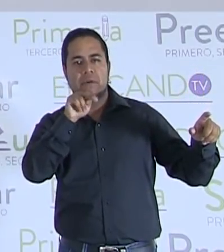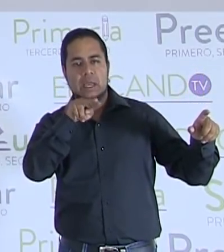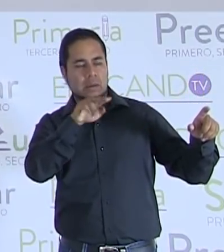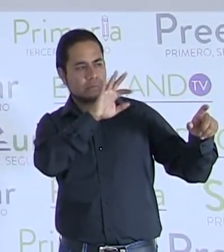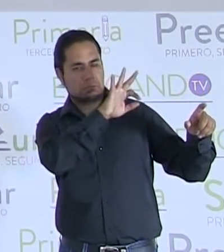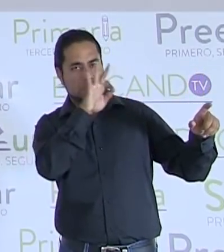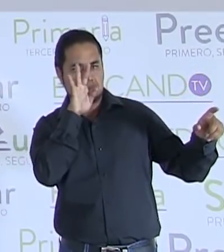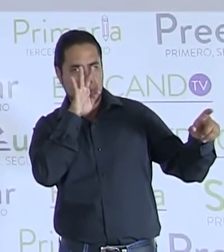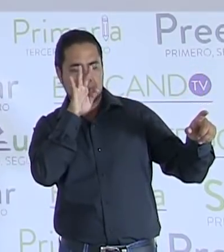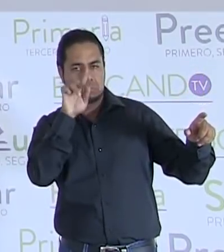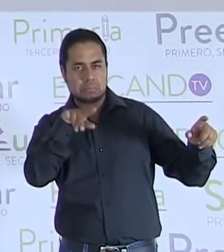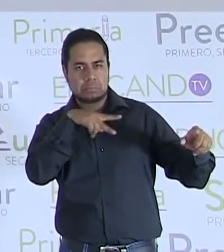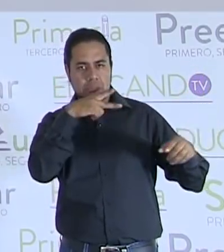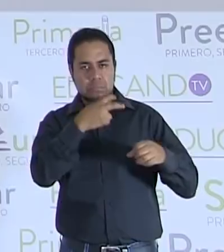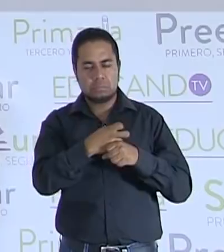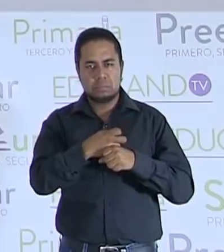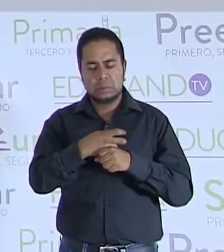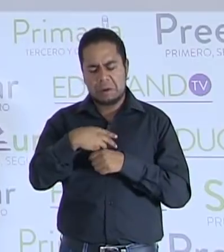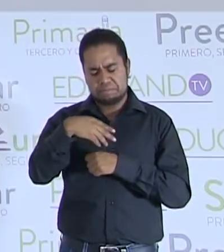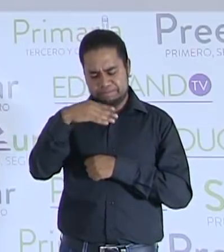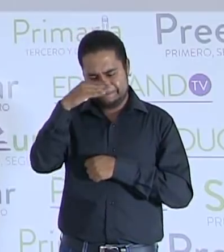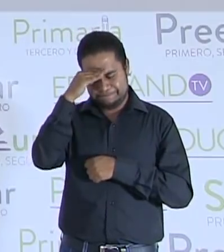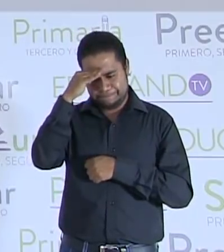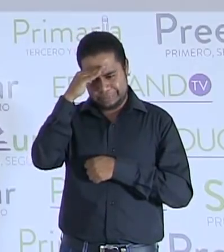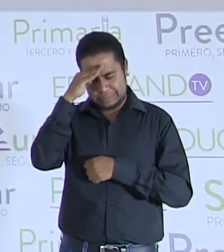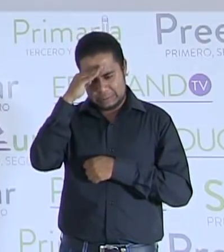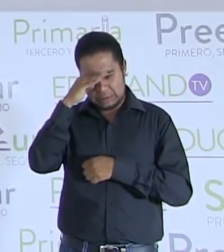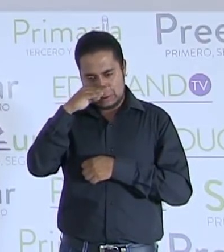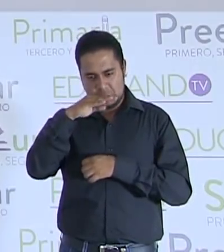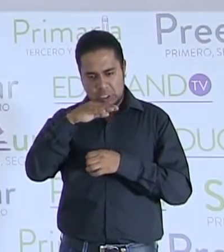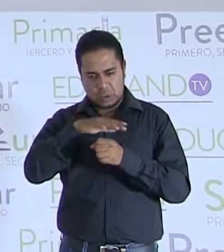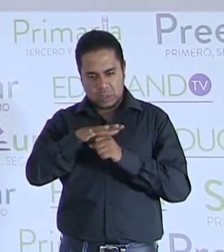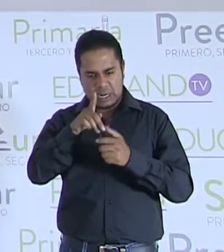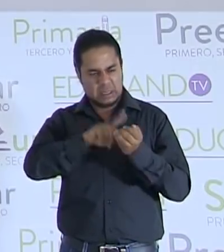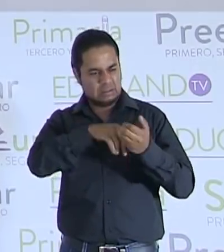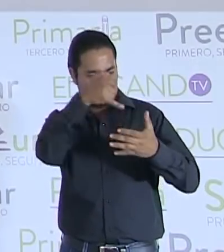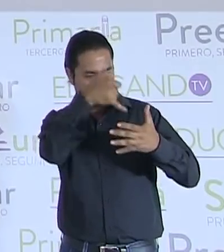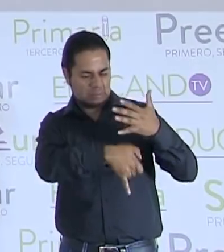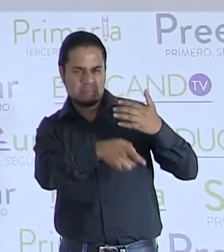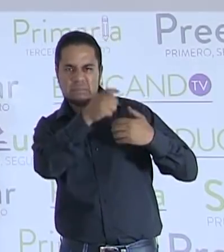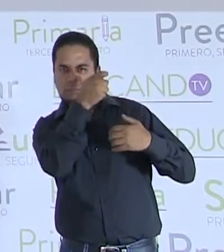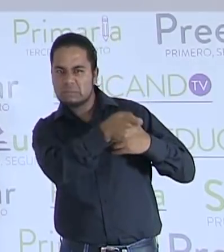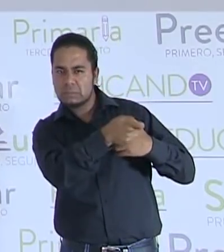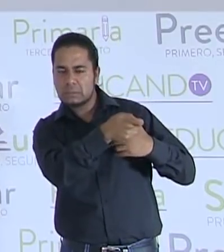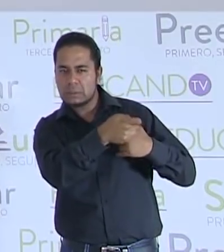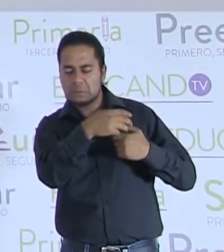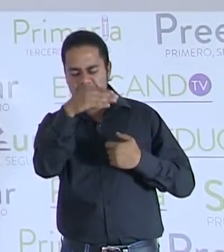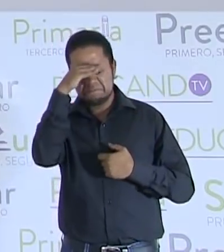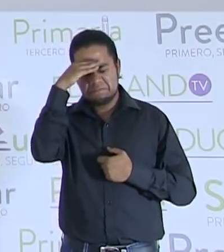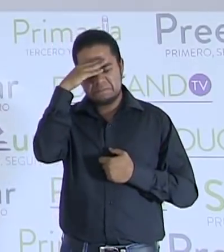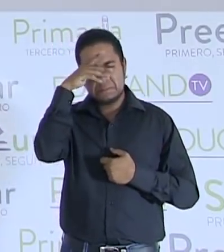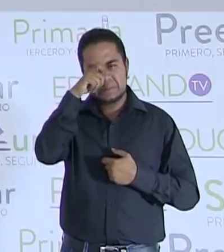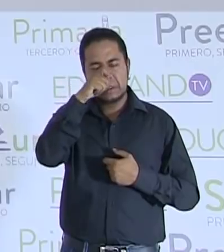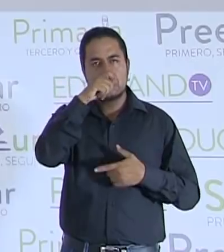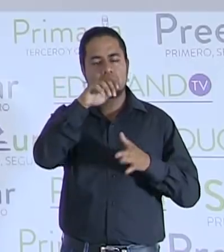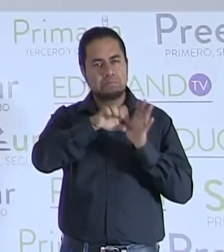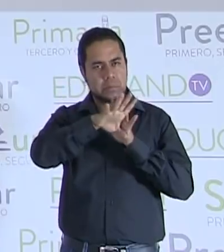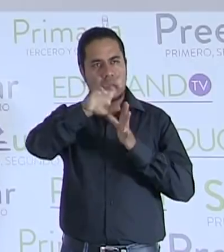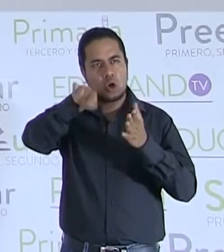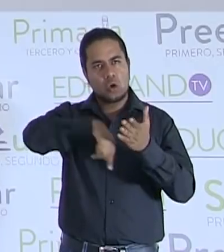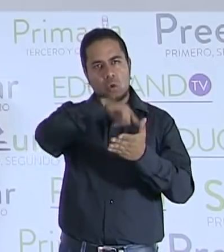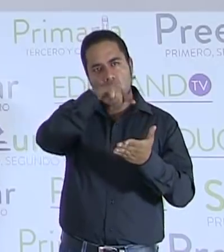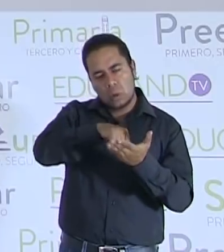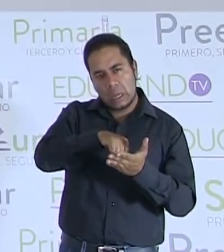¿sí? Pensar en el mensaje implícito de ese refrán, pensar en el lugar, en